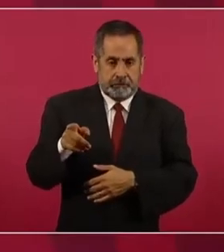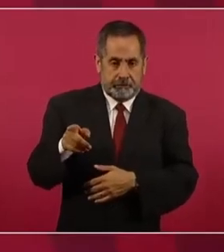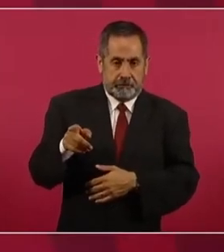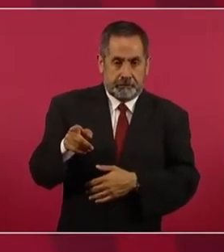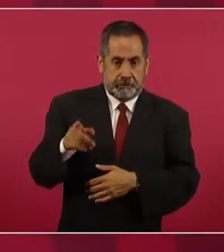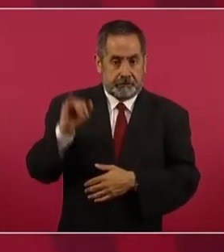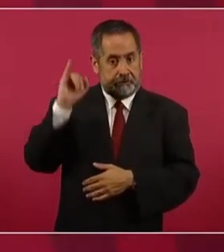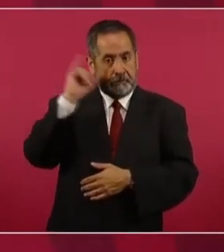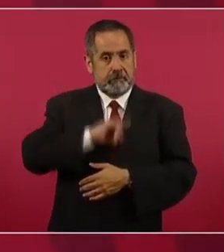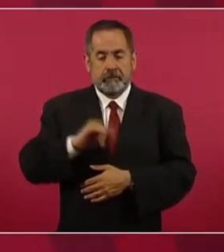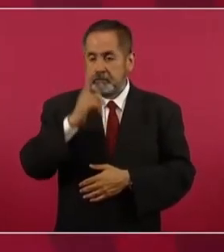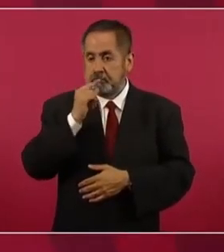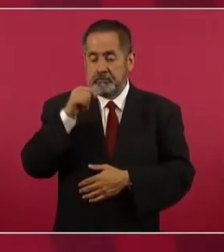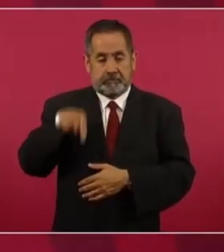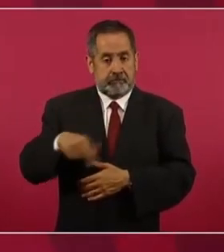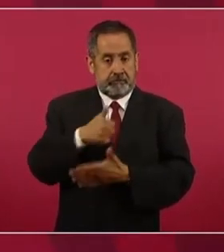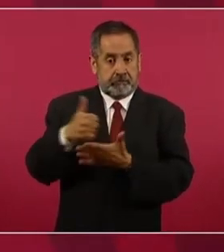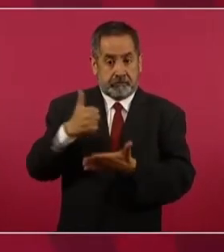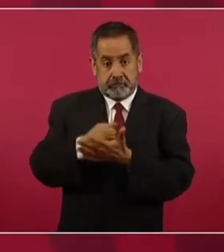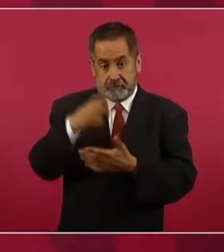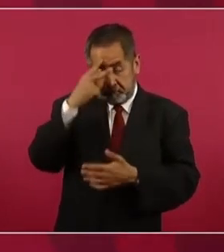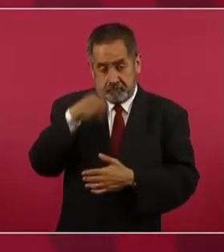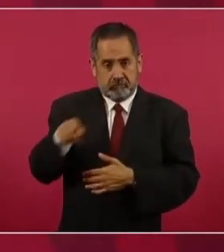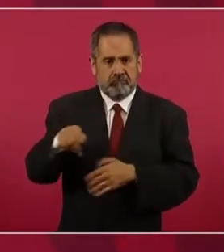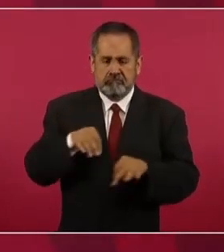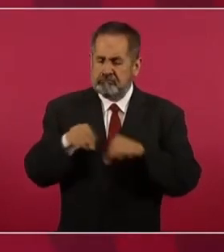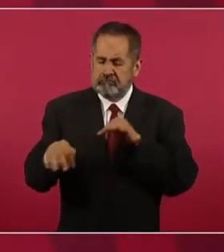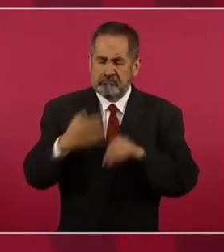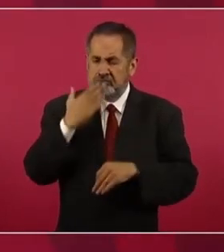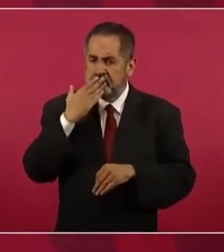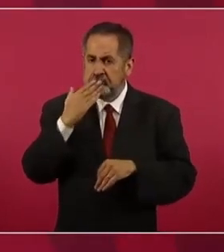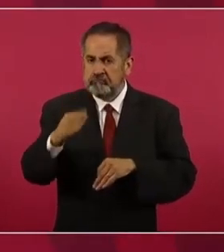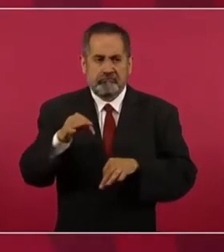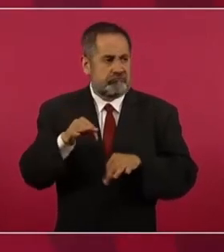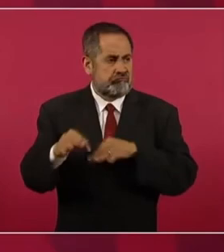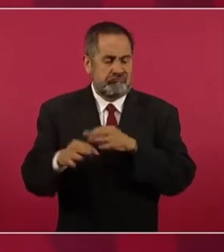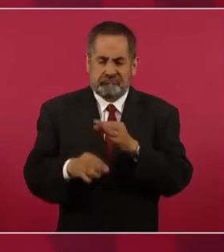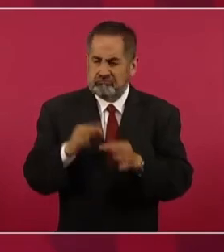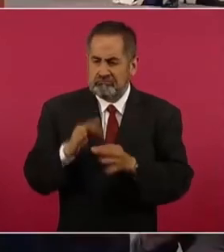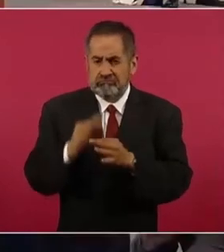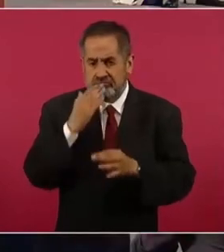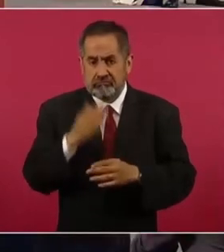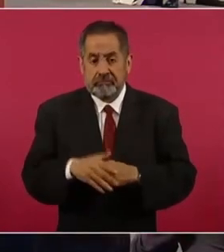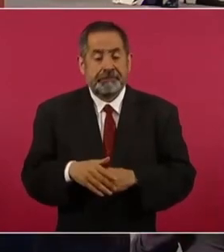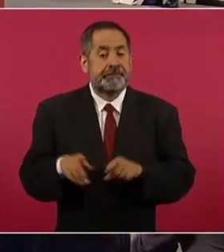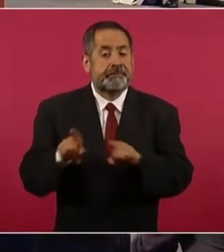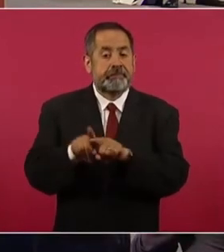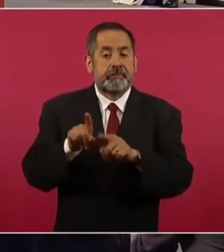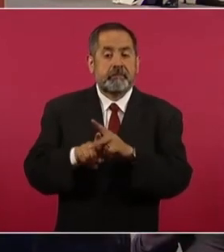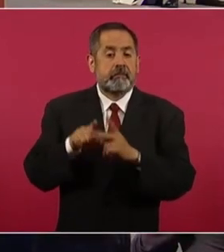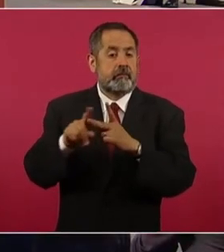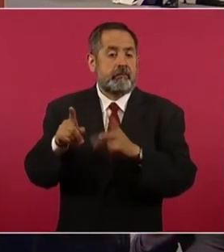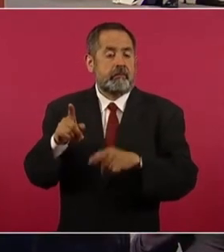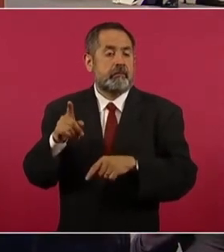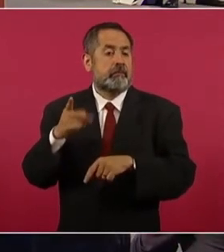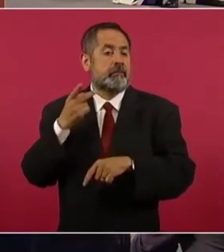jefe de la policía de la Ciudad de México está haciendo un buen trabajo, y lo mismo la